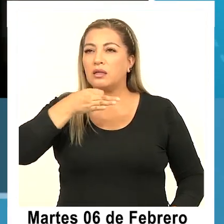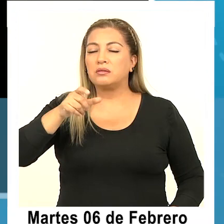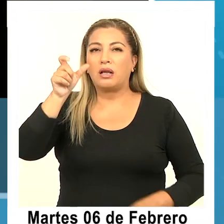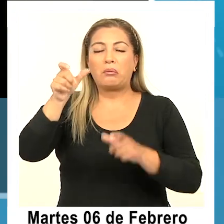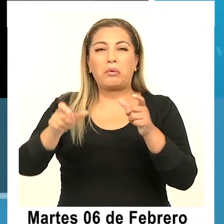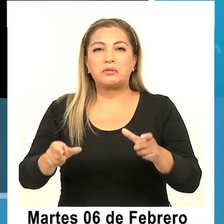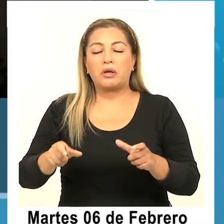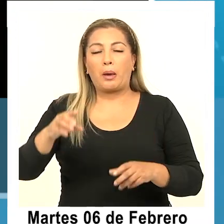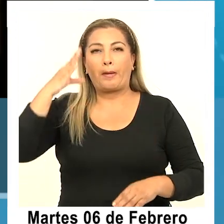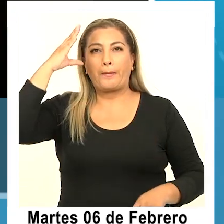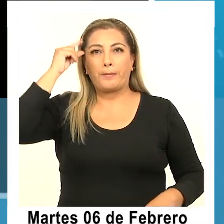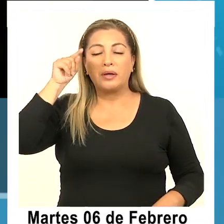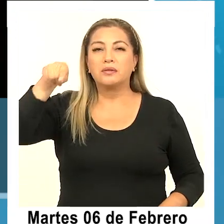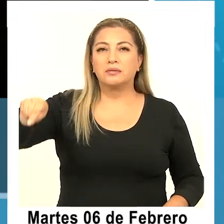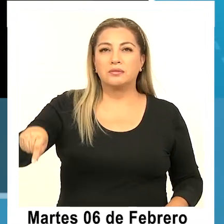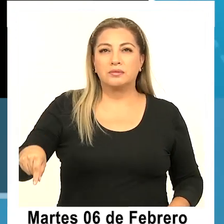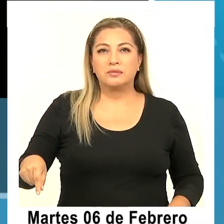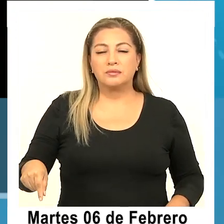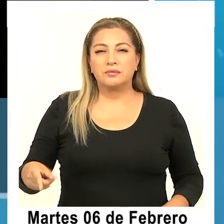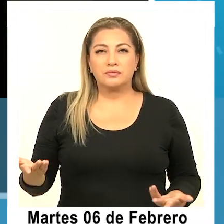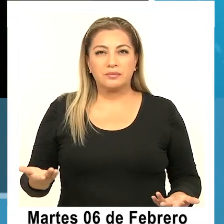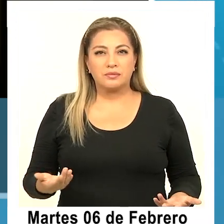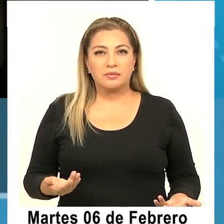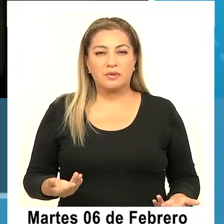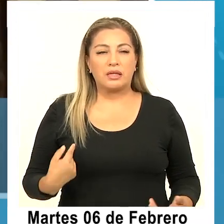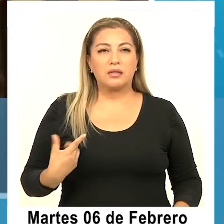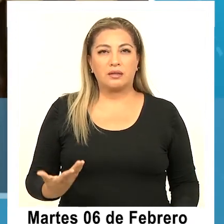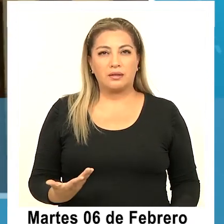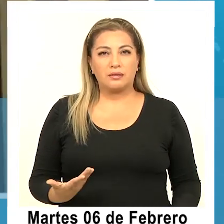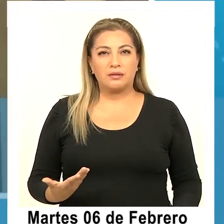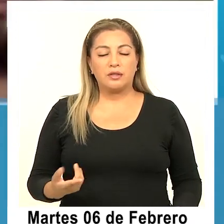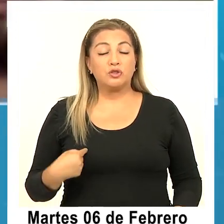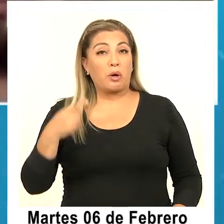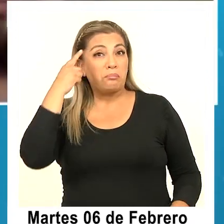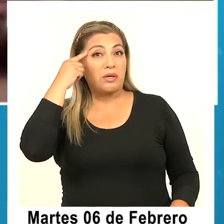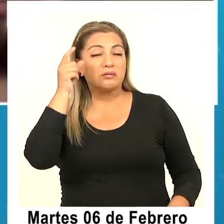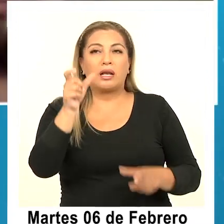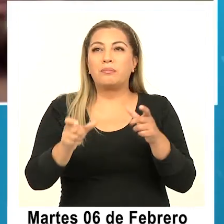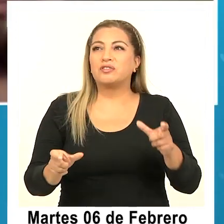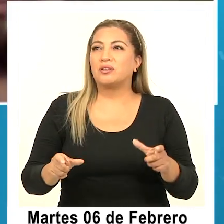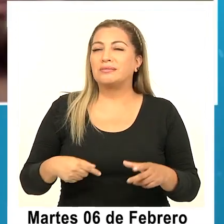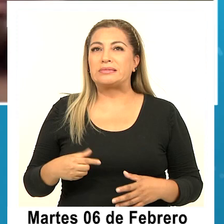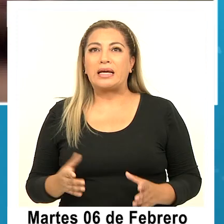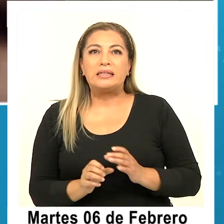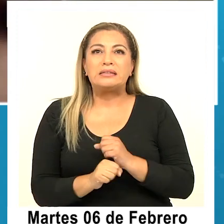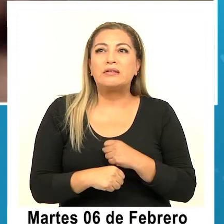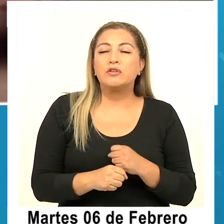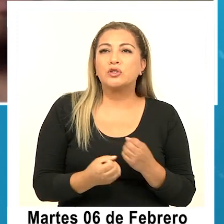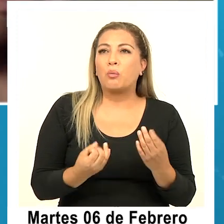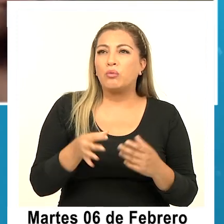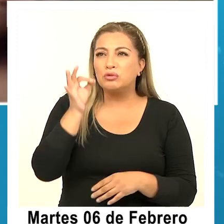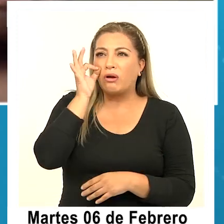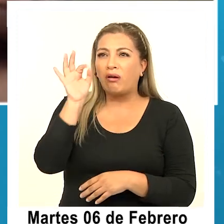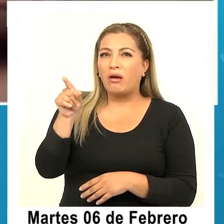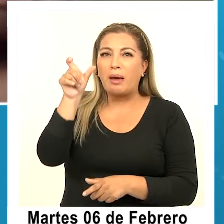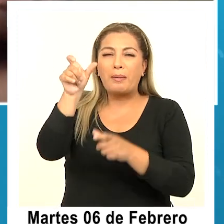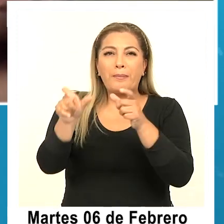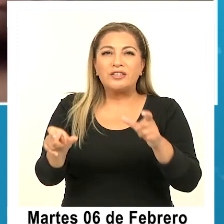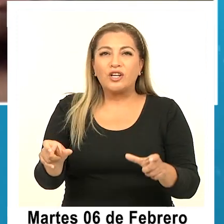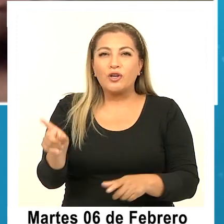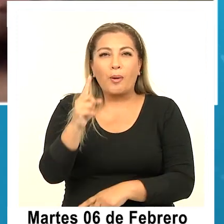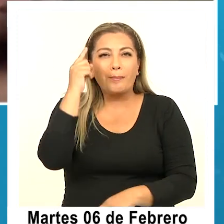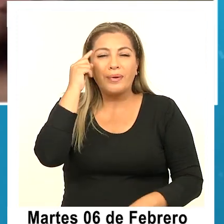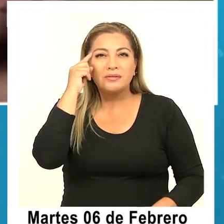retomó hace muy poco el presidente francés Emmanuel Macron. Yo creo que la gente se urge porque está viendo muchos actos de descivilización, es